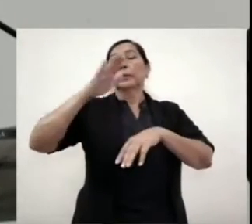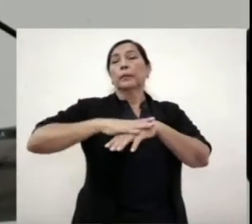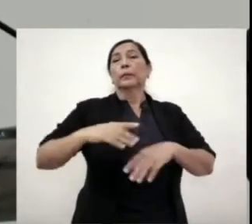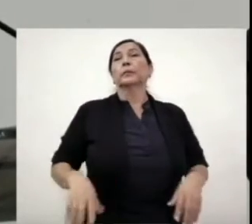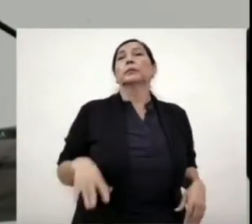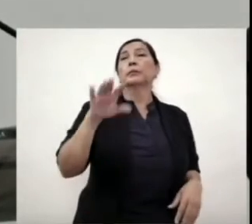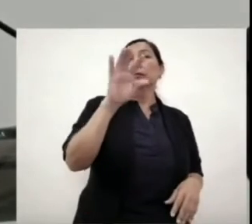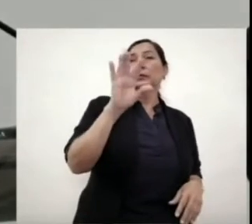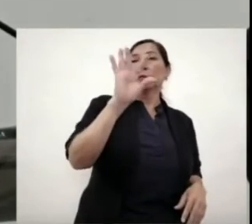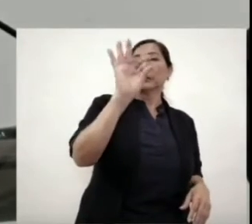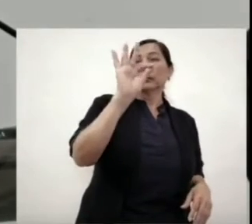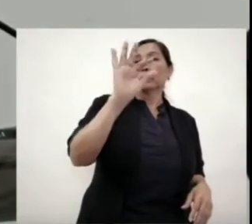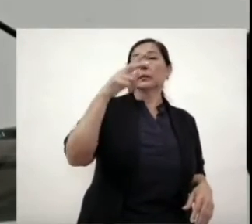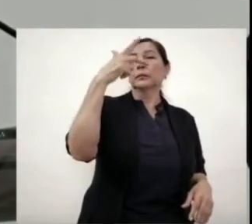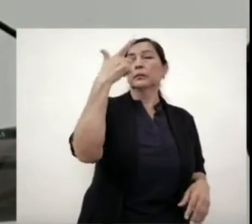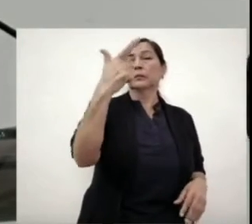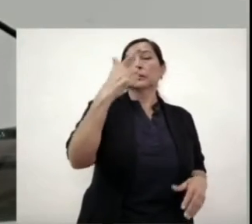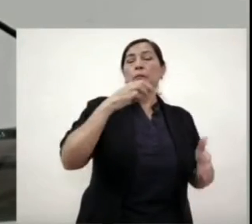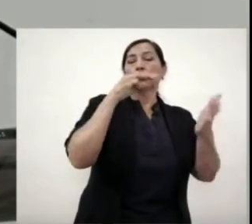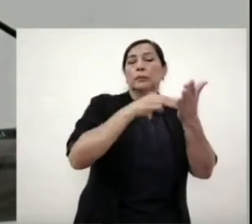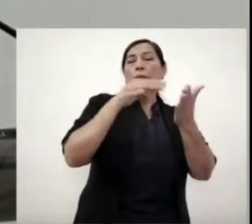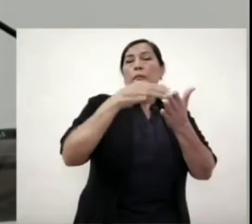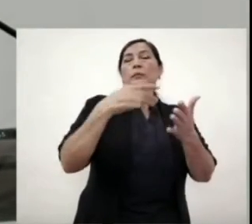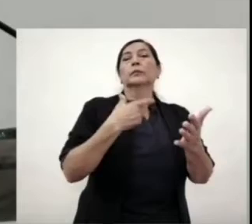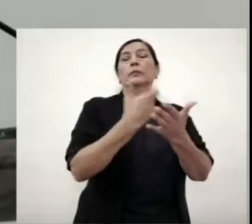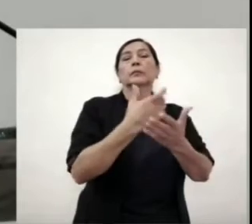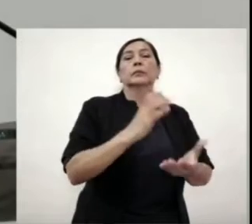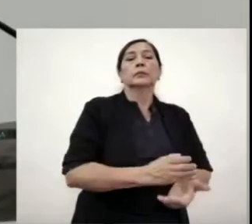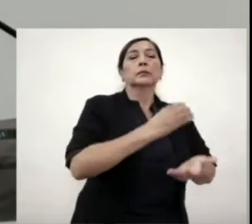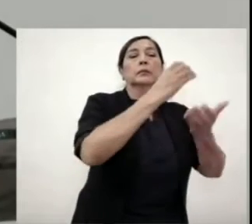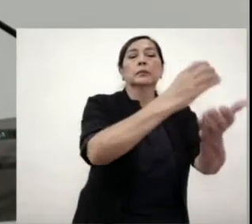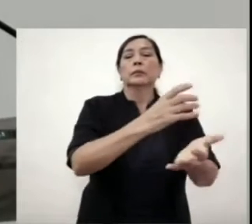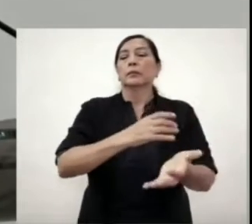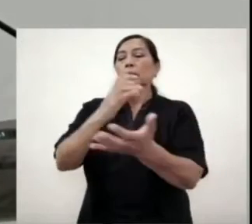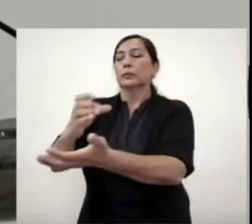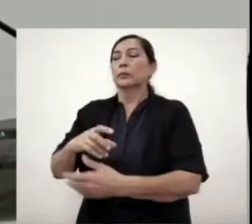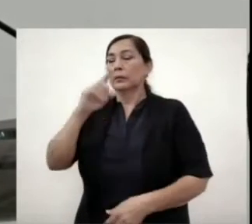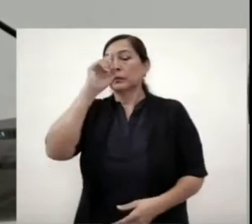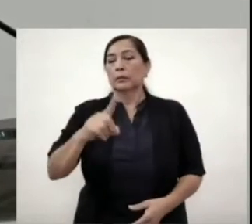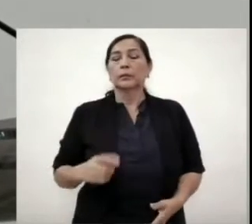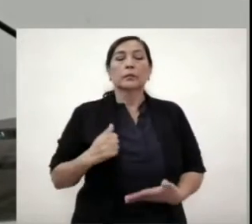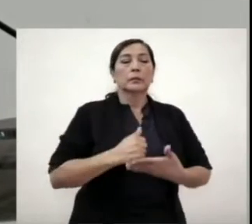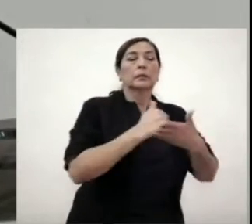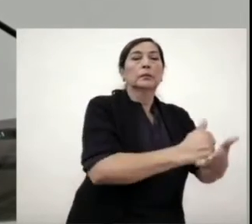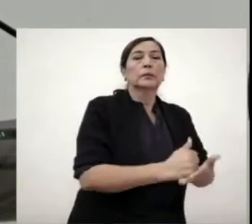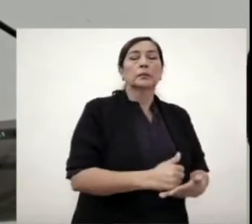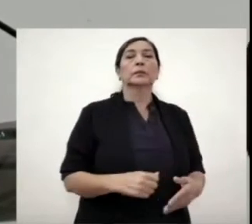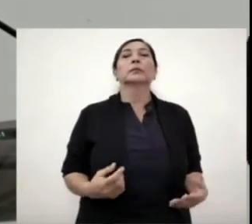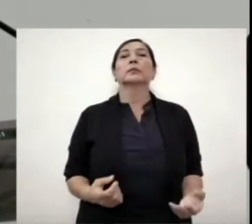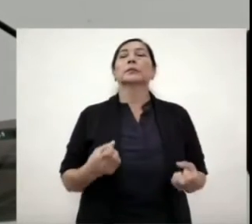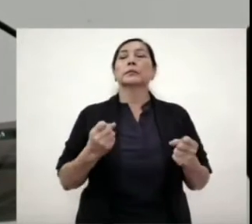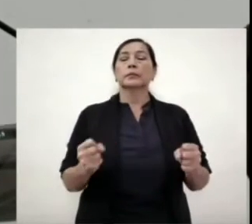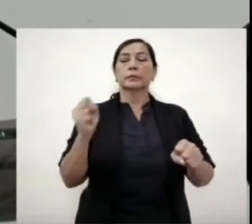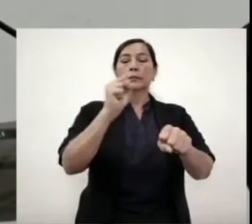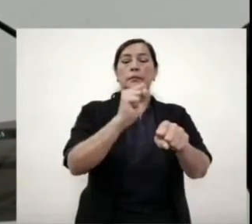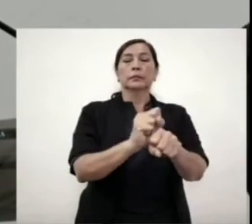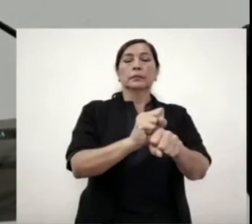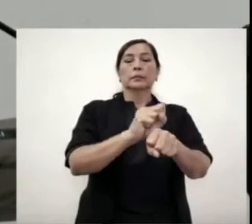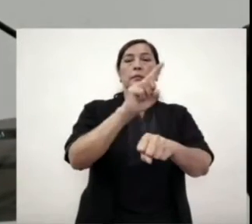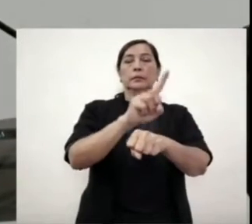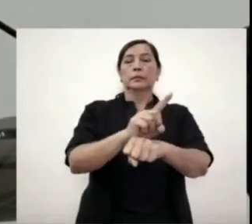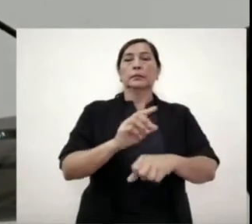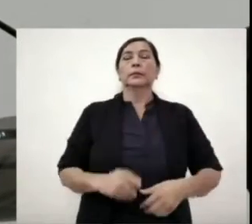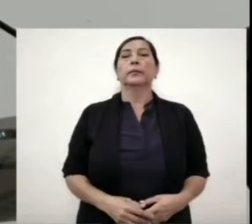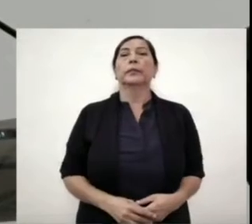pesos en acciones políticas que inciden directamente en materia de seguridad. Gracias también, señor gobernador y